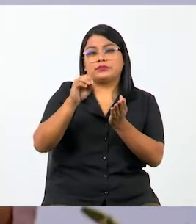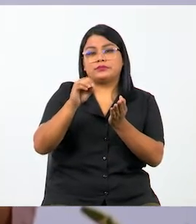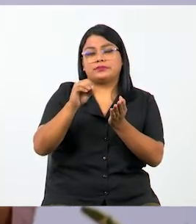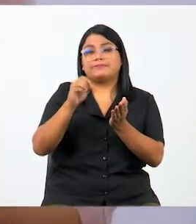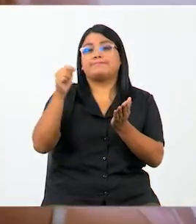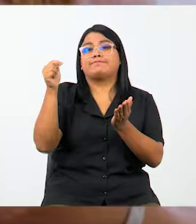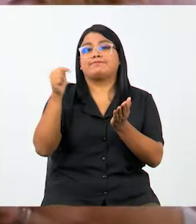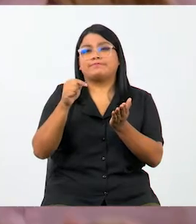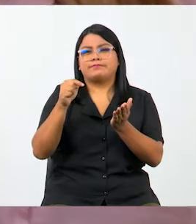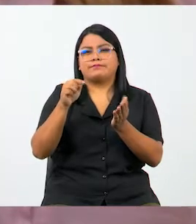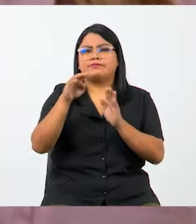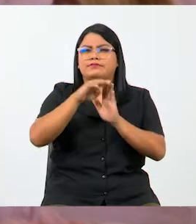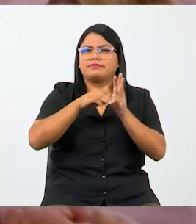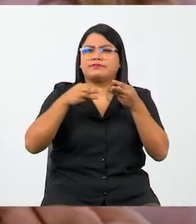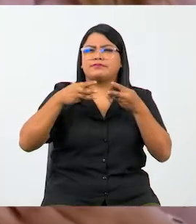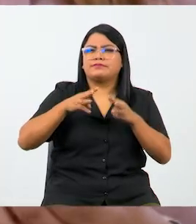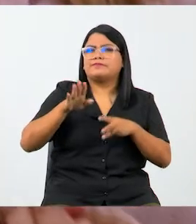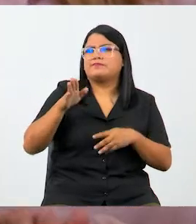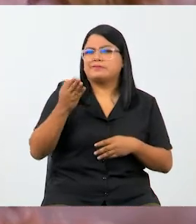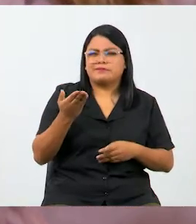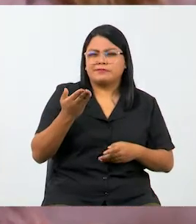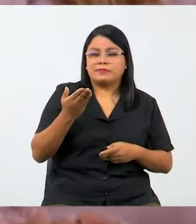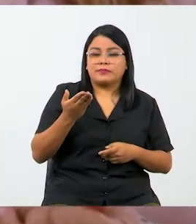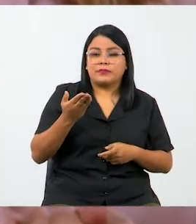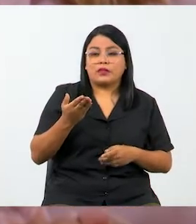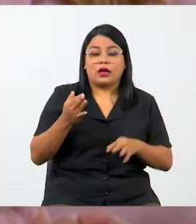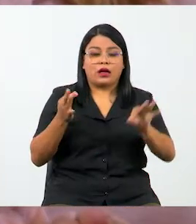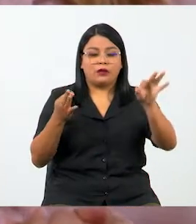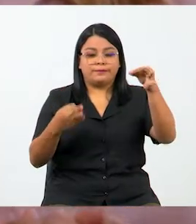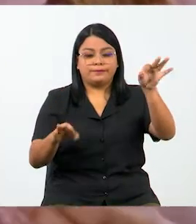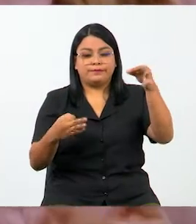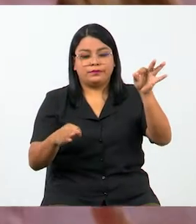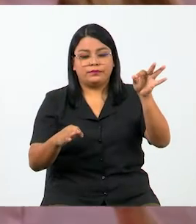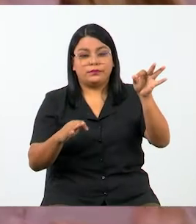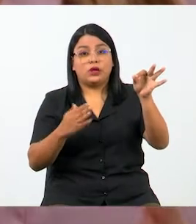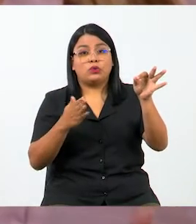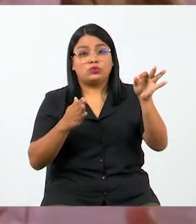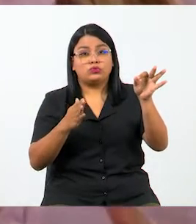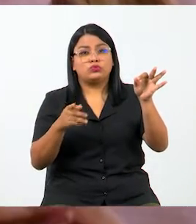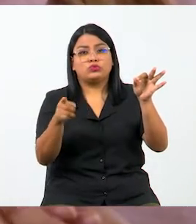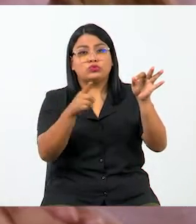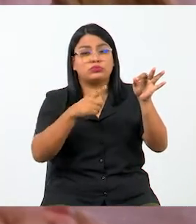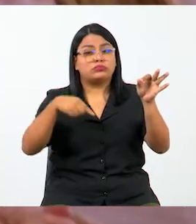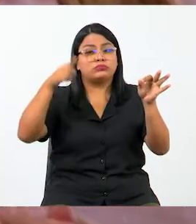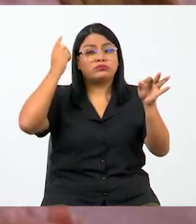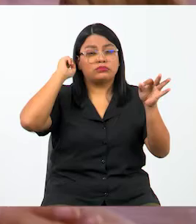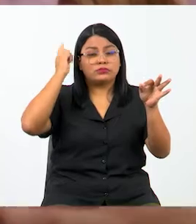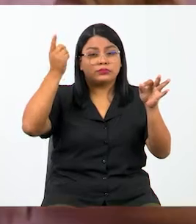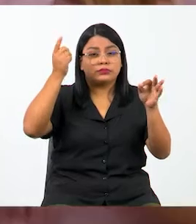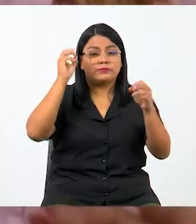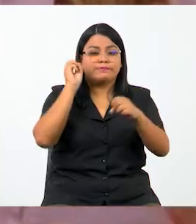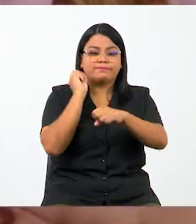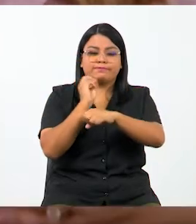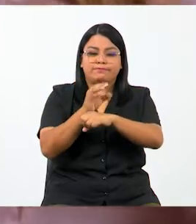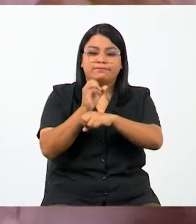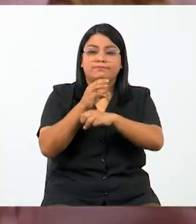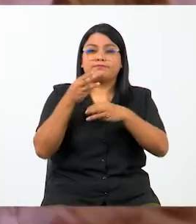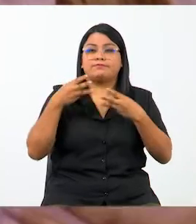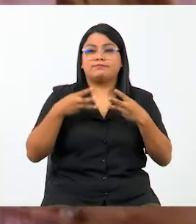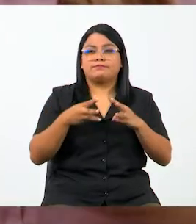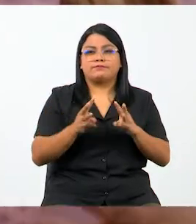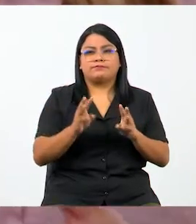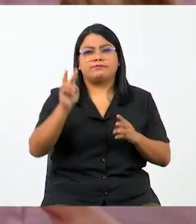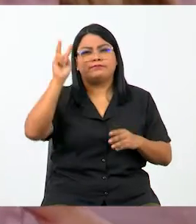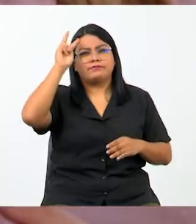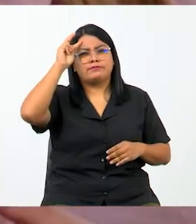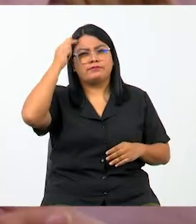metodológica? Es un documento que le servirá al docente porque contiene sugerencias metodológicas, es decir, sugerencias para el